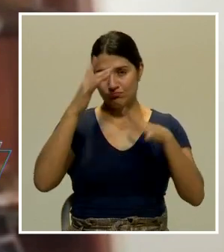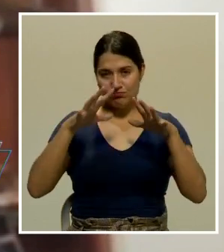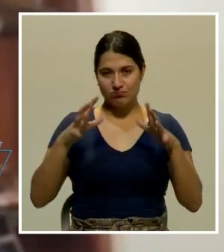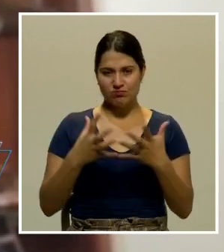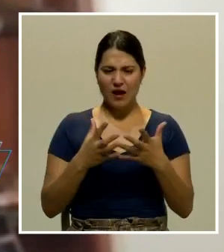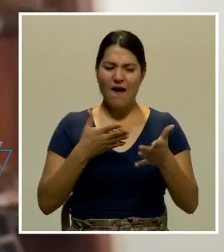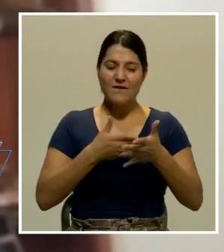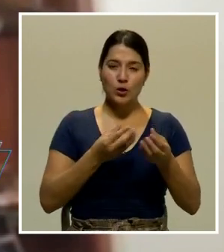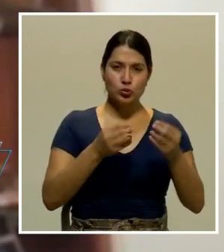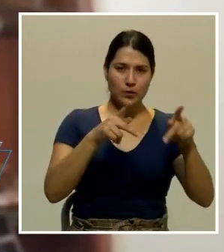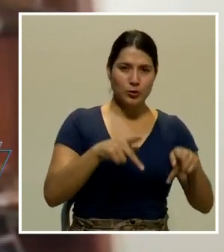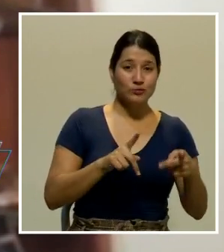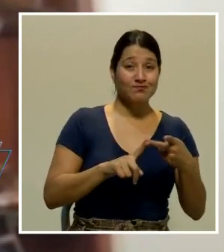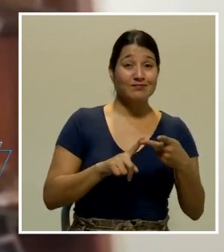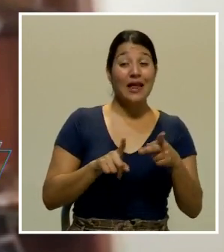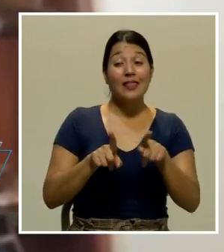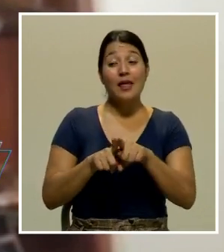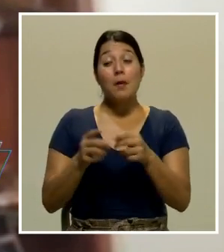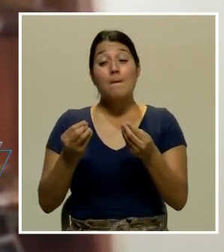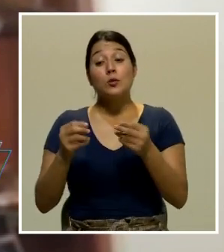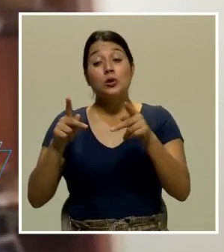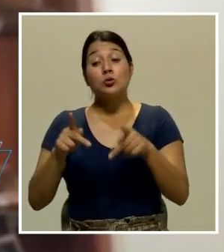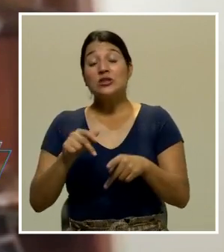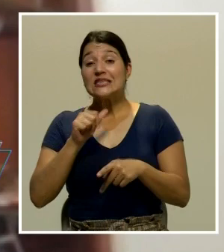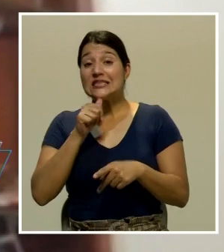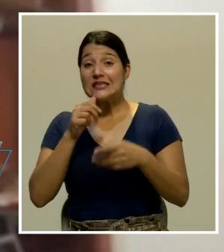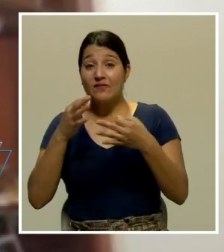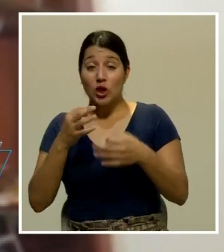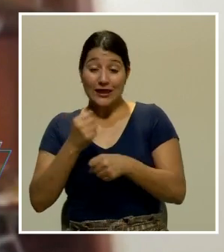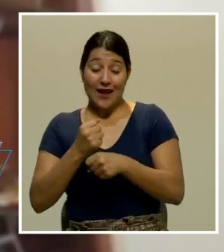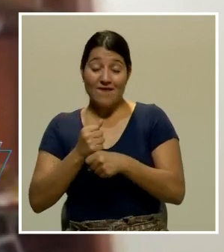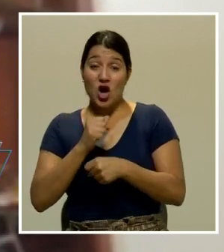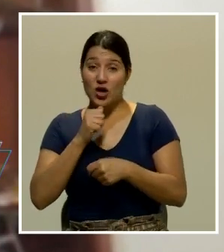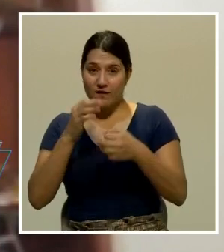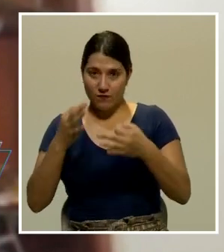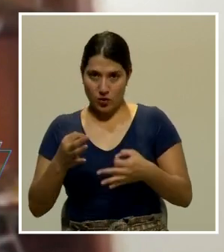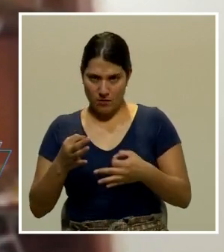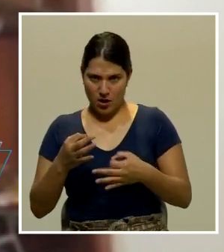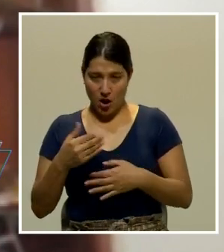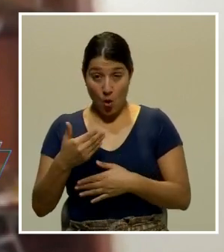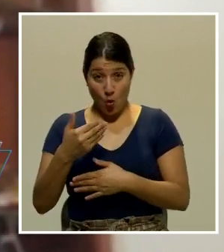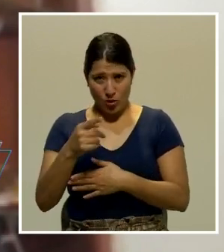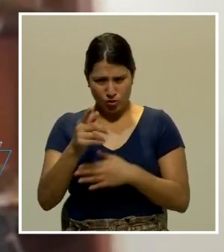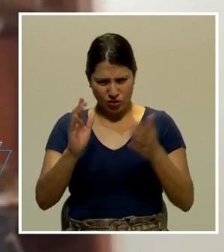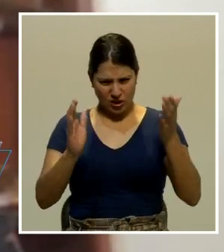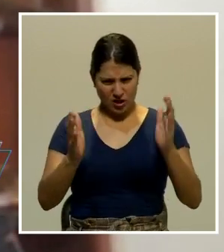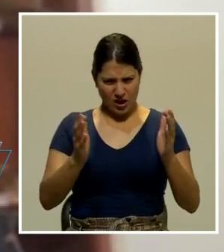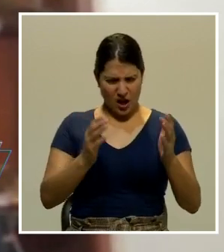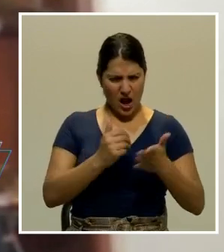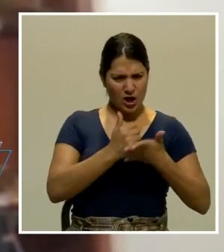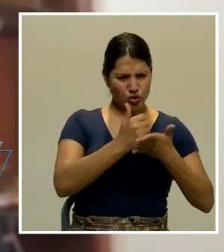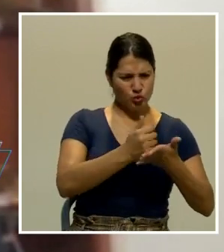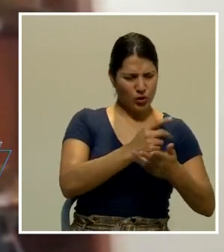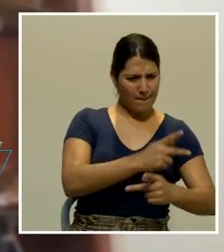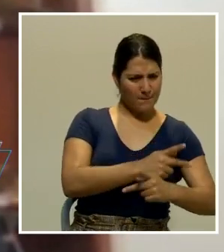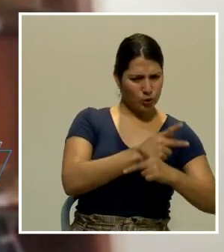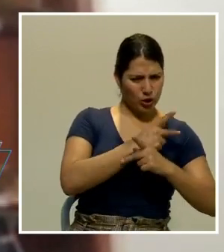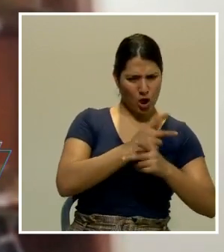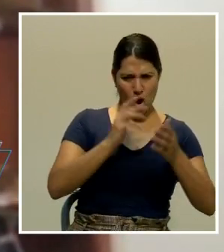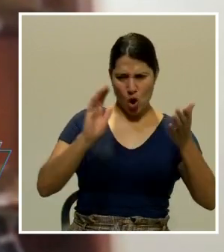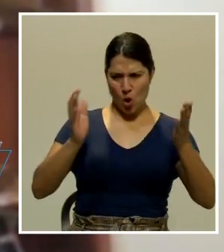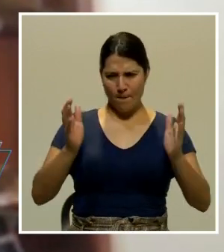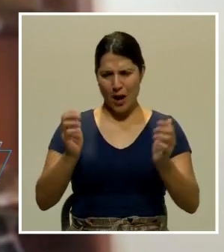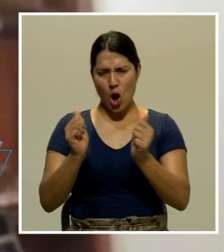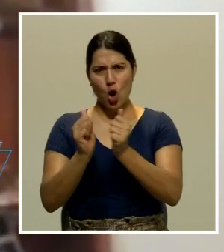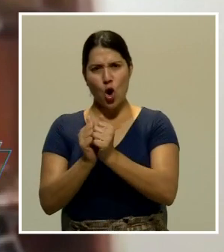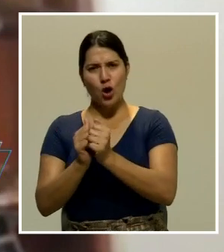sobre la informalidad también existente cuando usted compara los datos de proteger con los datos propiamente de las